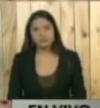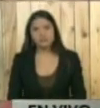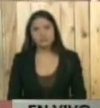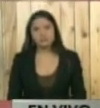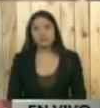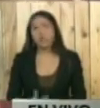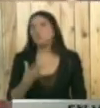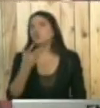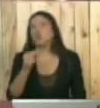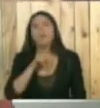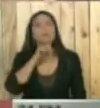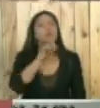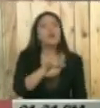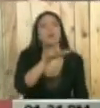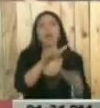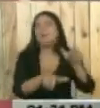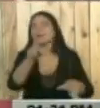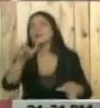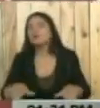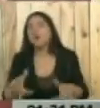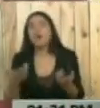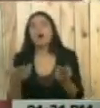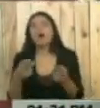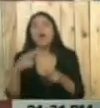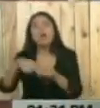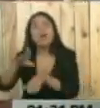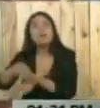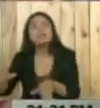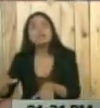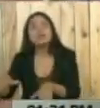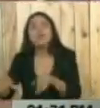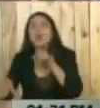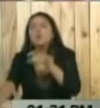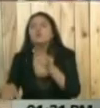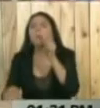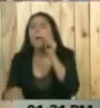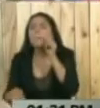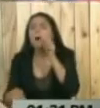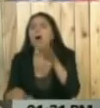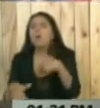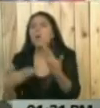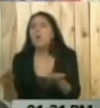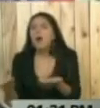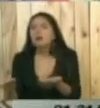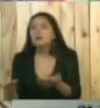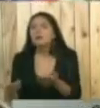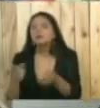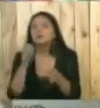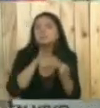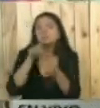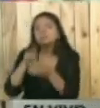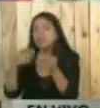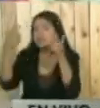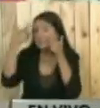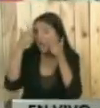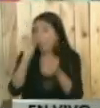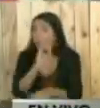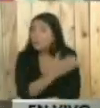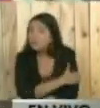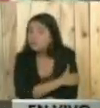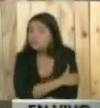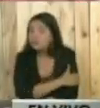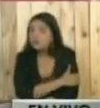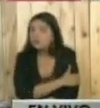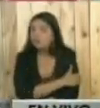No le preguntamos a la gente de qué partido a los niños es su papá a la hora de entregarle una caneimita. es